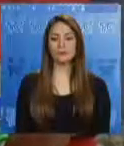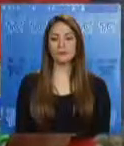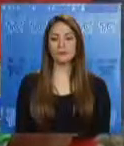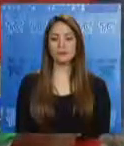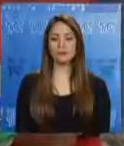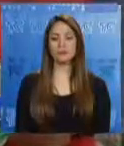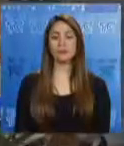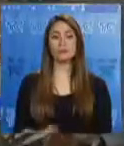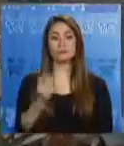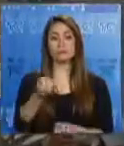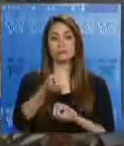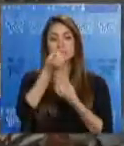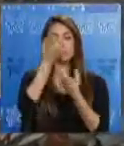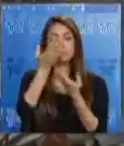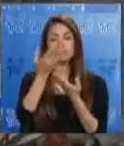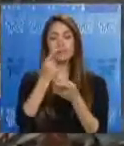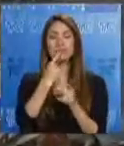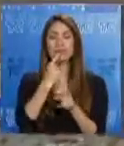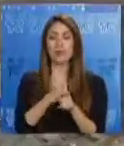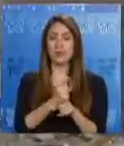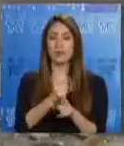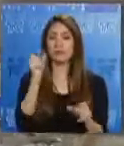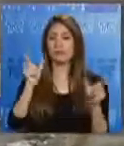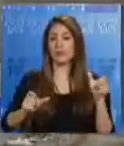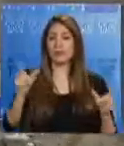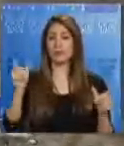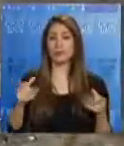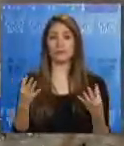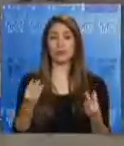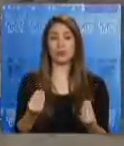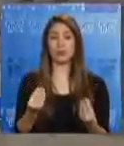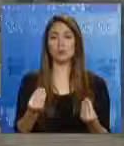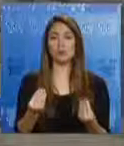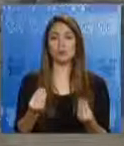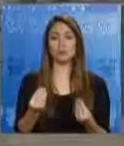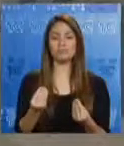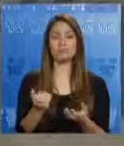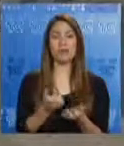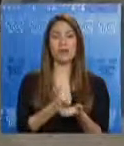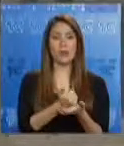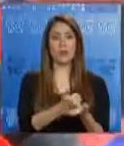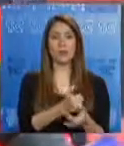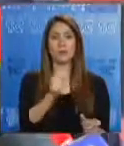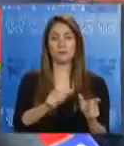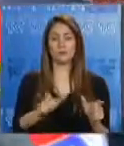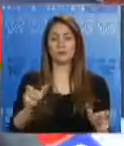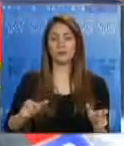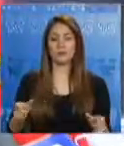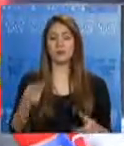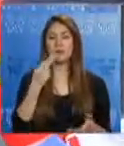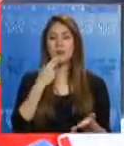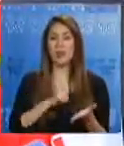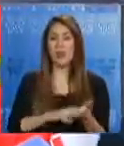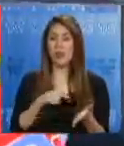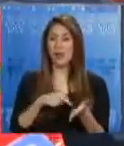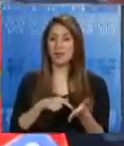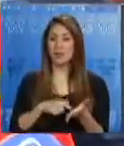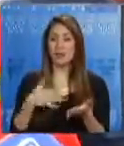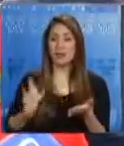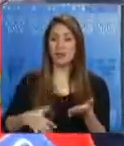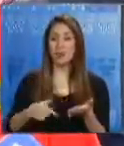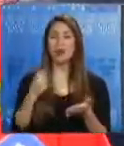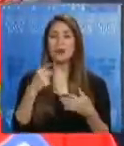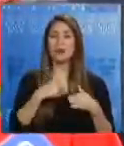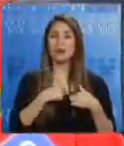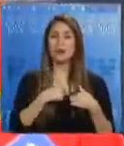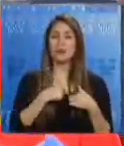Palabras de aliento, invalorables para muchos hombres dedicados a servir al prójimo. Son cartas muy que le llegan al fondo a